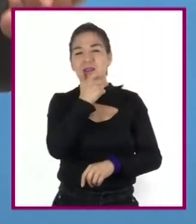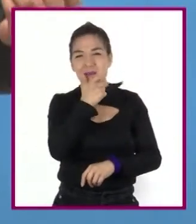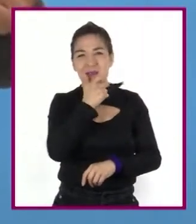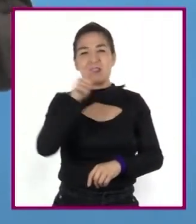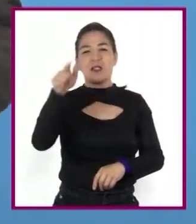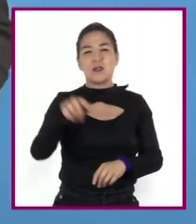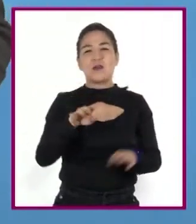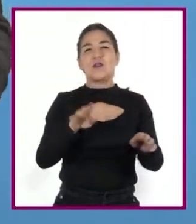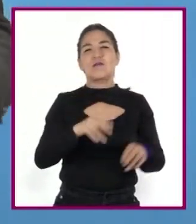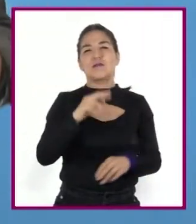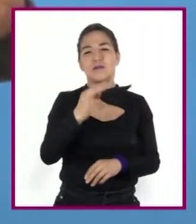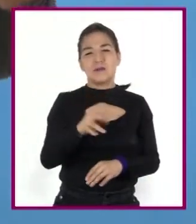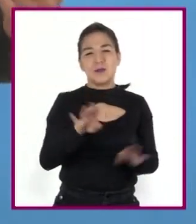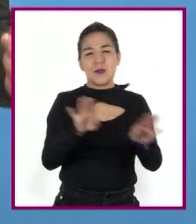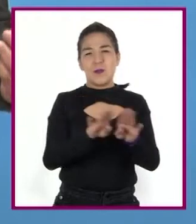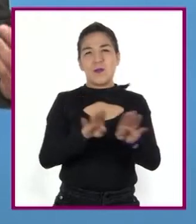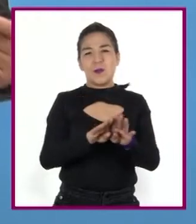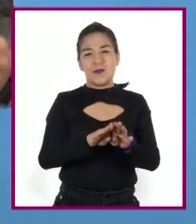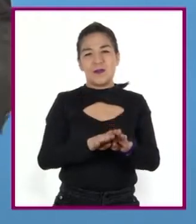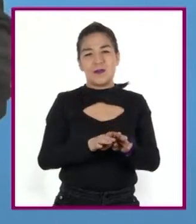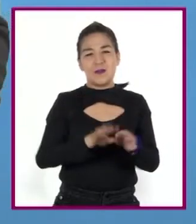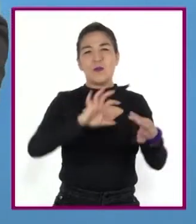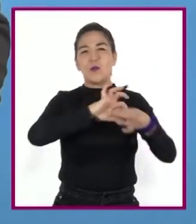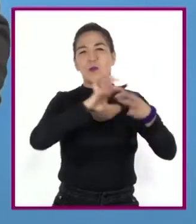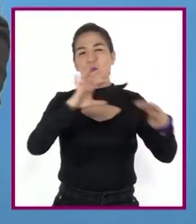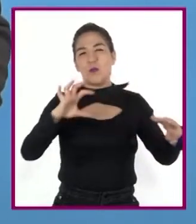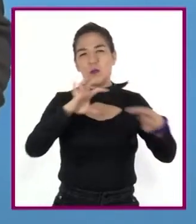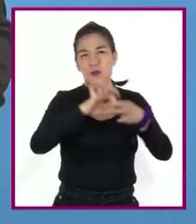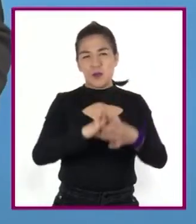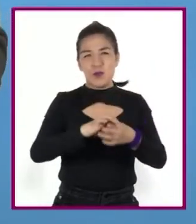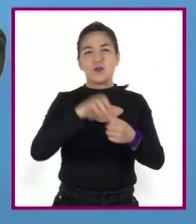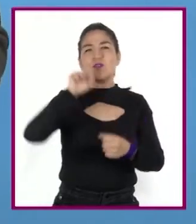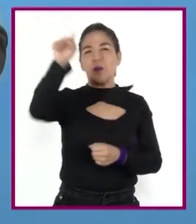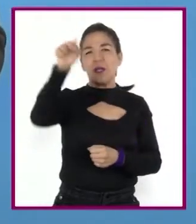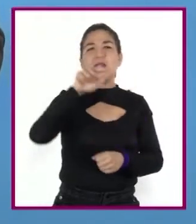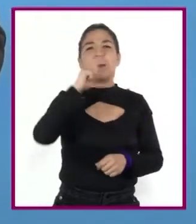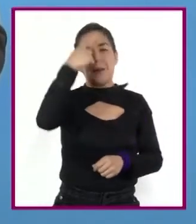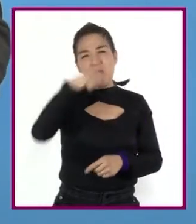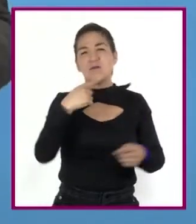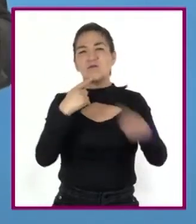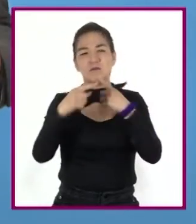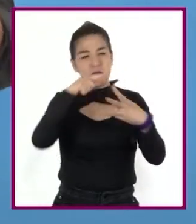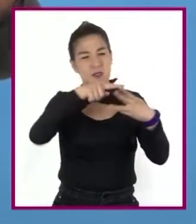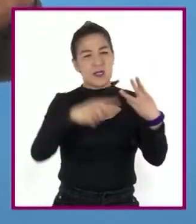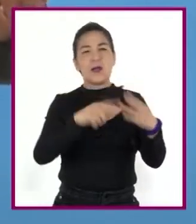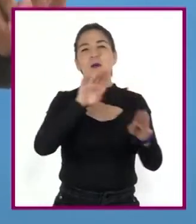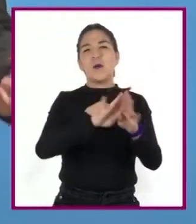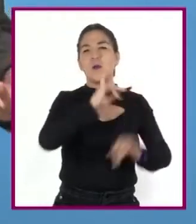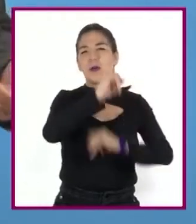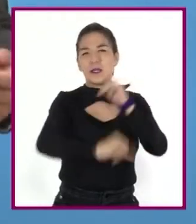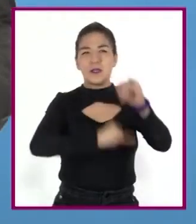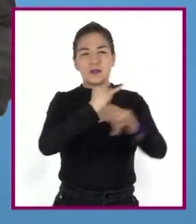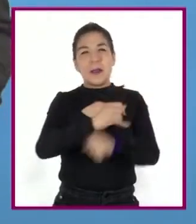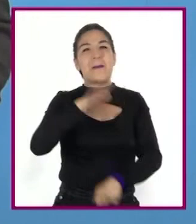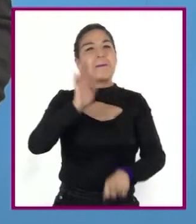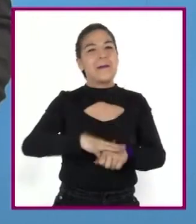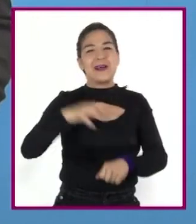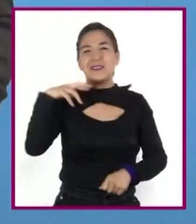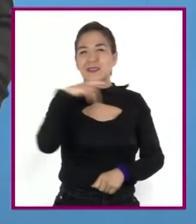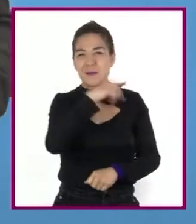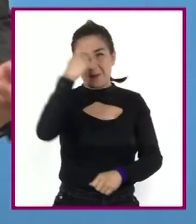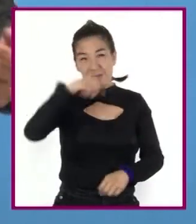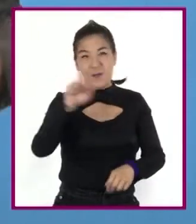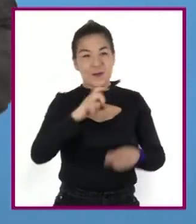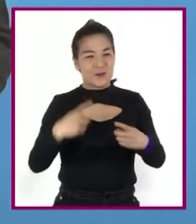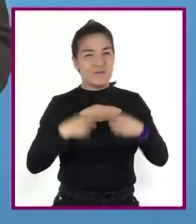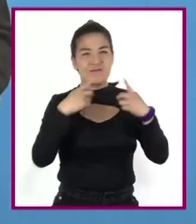Unión Soviética, tomaron la iniciativa de formar una nueva organización internacional que fuera más efectiva a la hora de